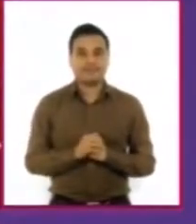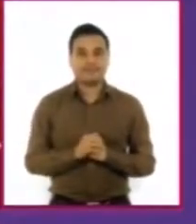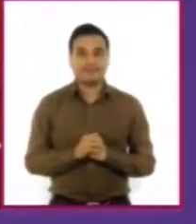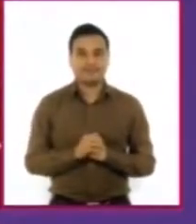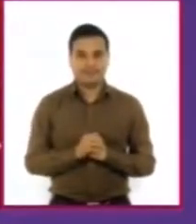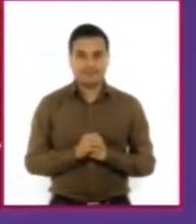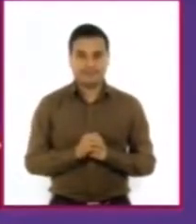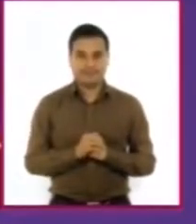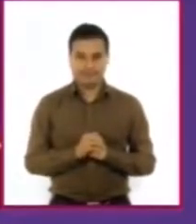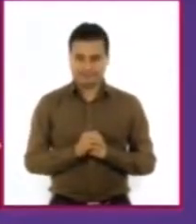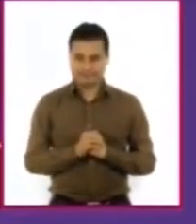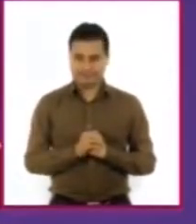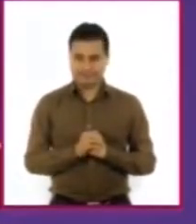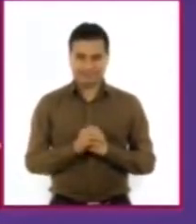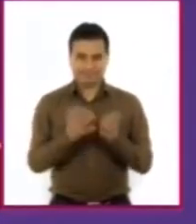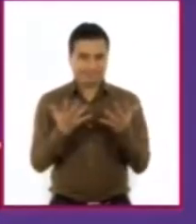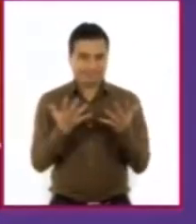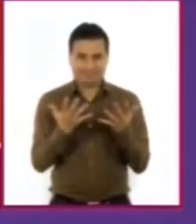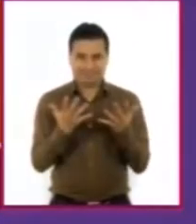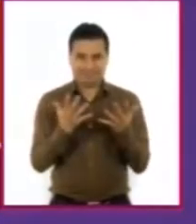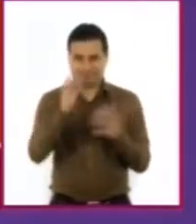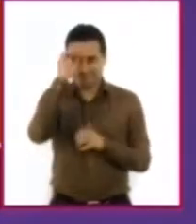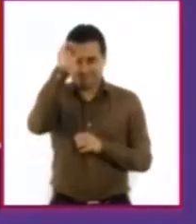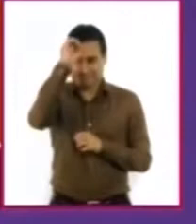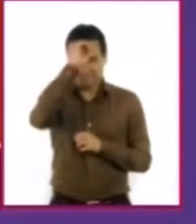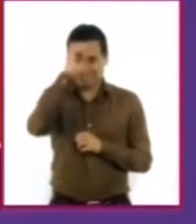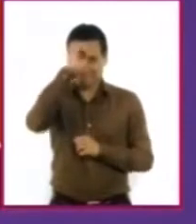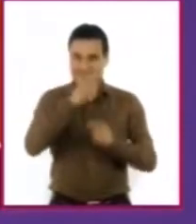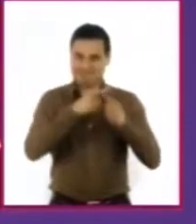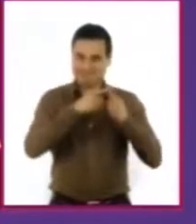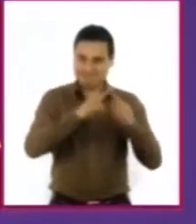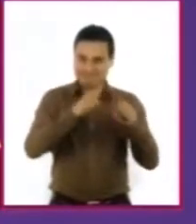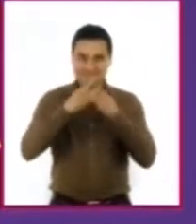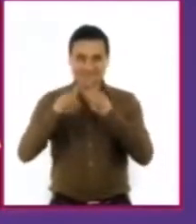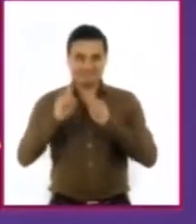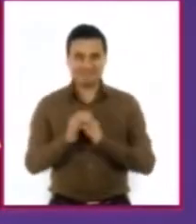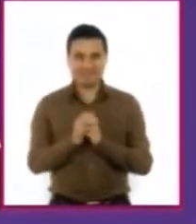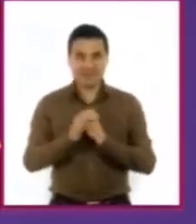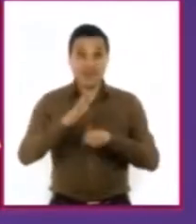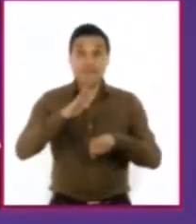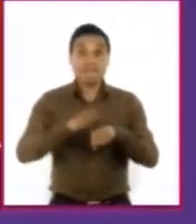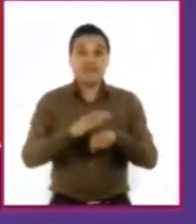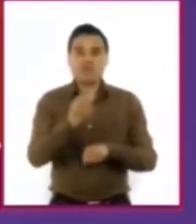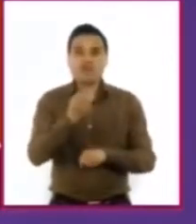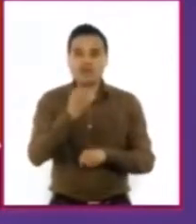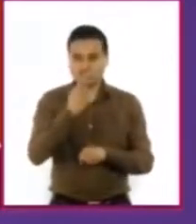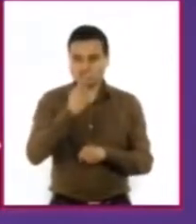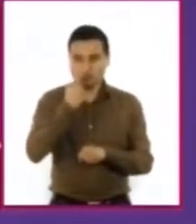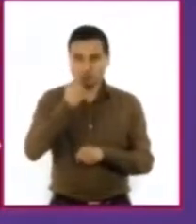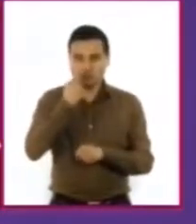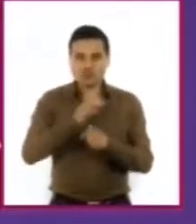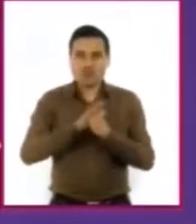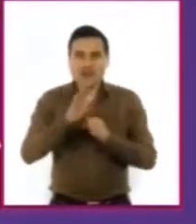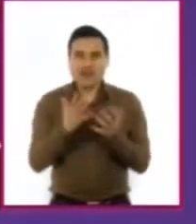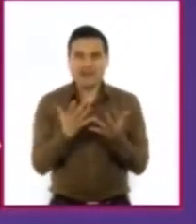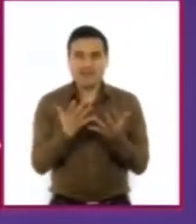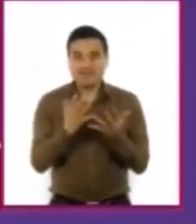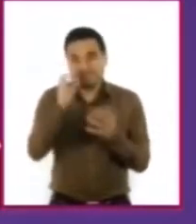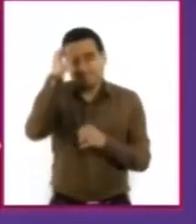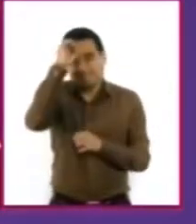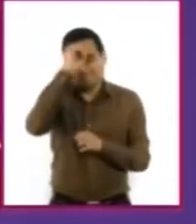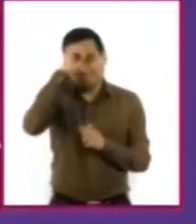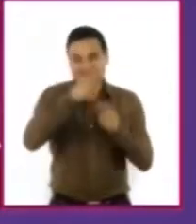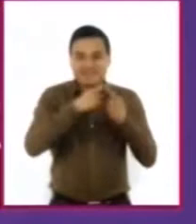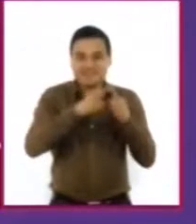Parece que la mayoría no podríamos identificar con facilidad cuál tiene un aroma más intenso. ¿Por qué sucede esto?